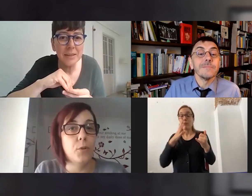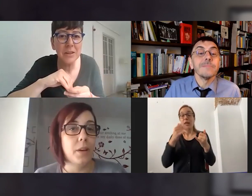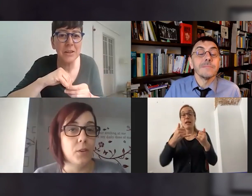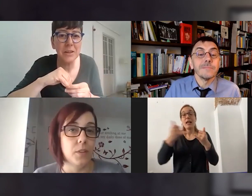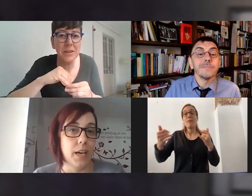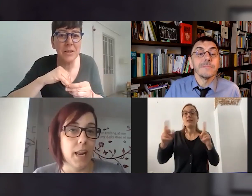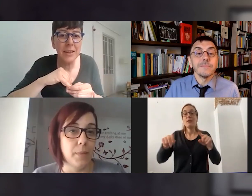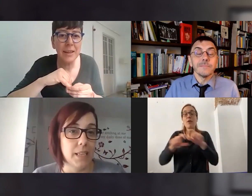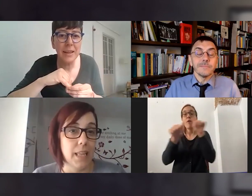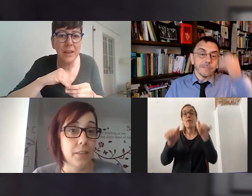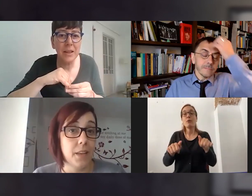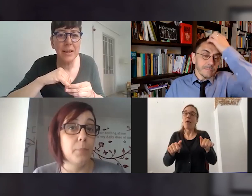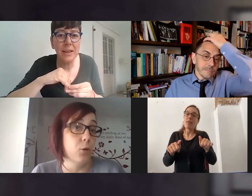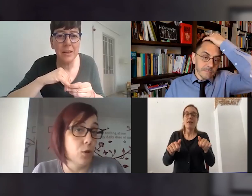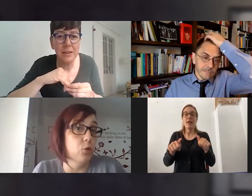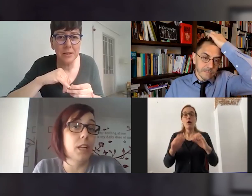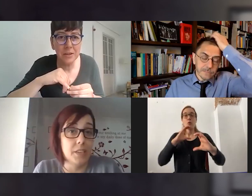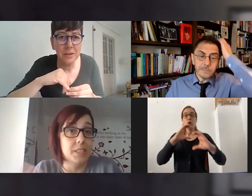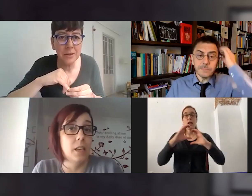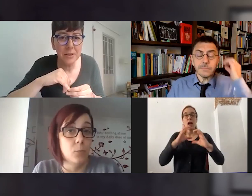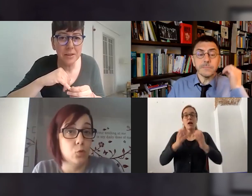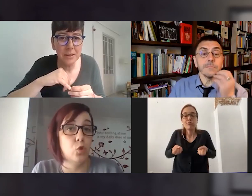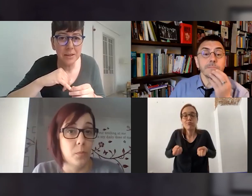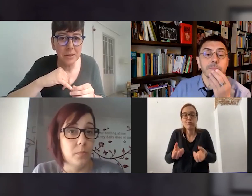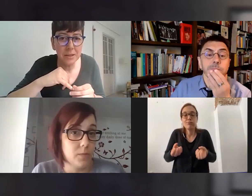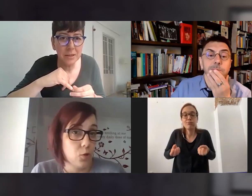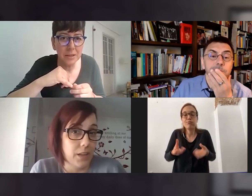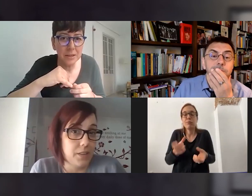vehicular información de cara a la militancia, pero creo que